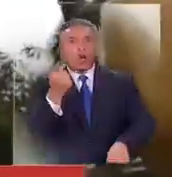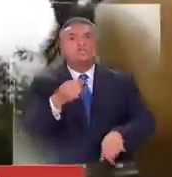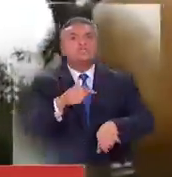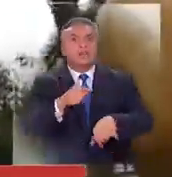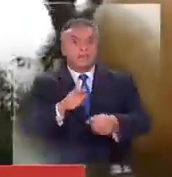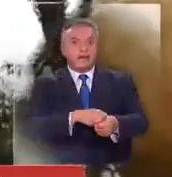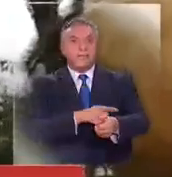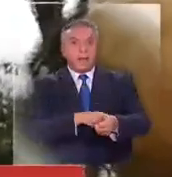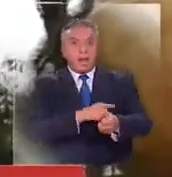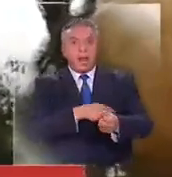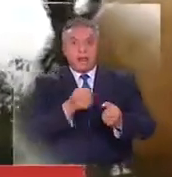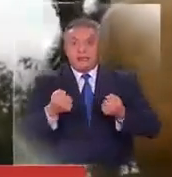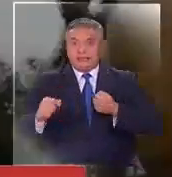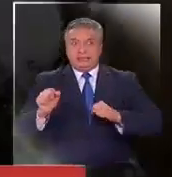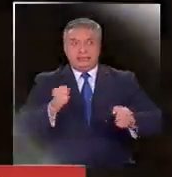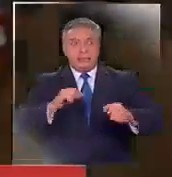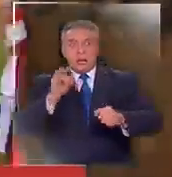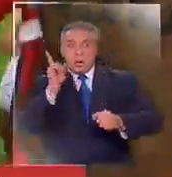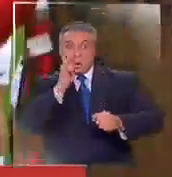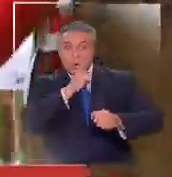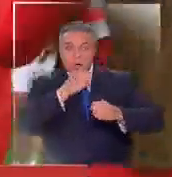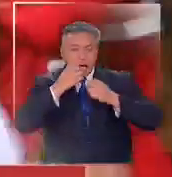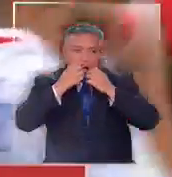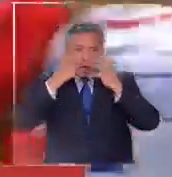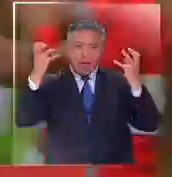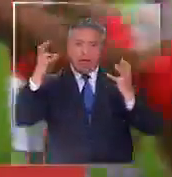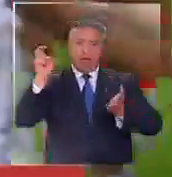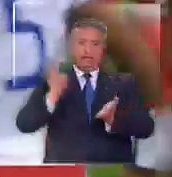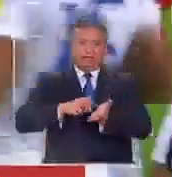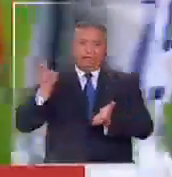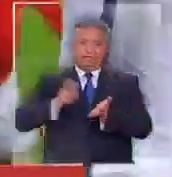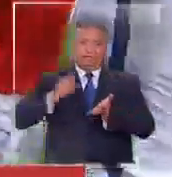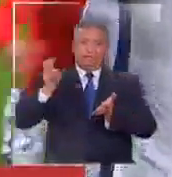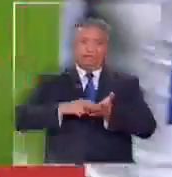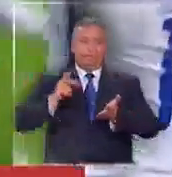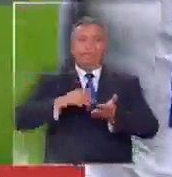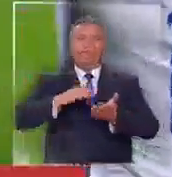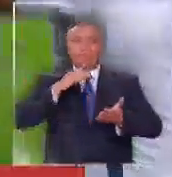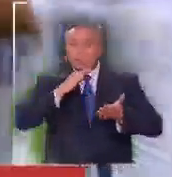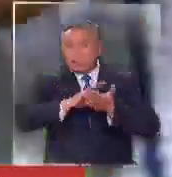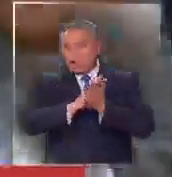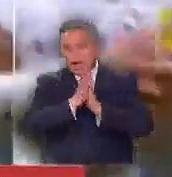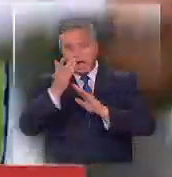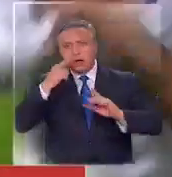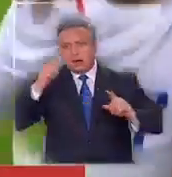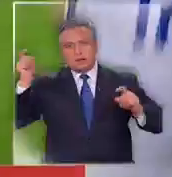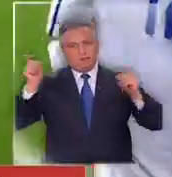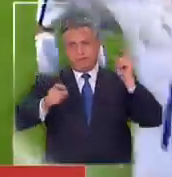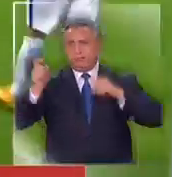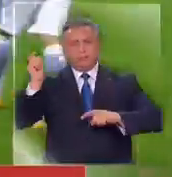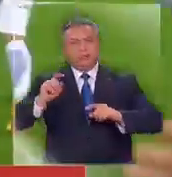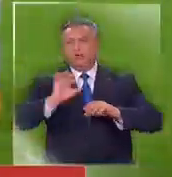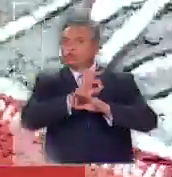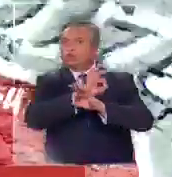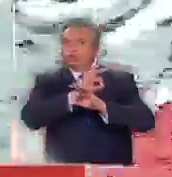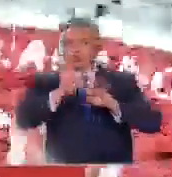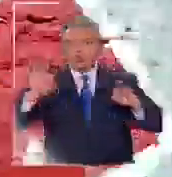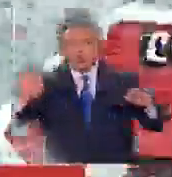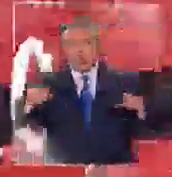luego explotar en alegría. Un plantel que pese a todas las críticas nunca bajó los